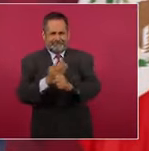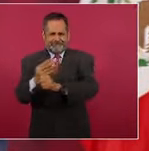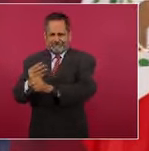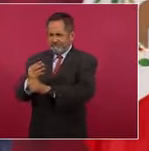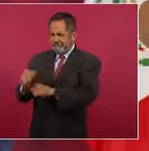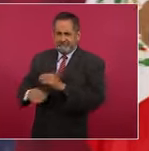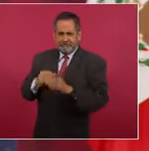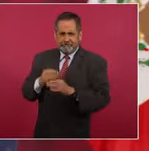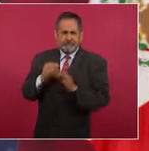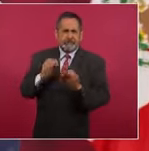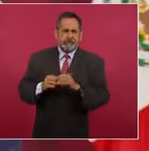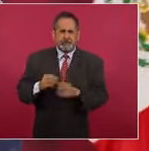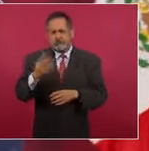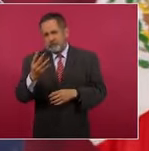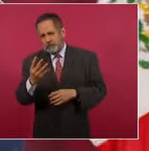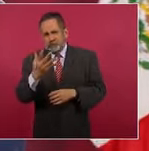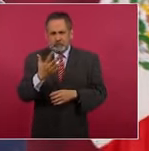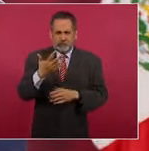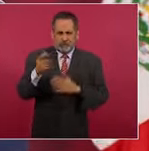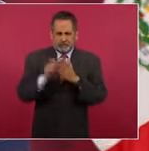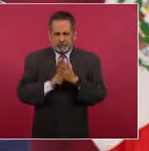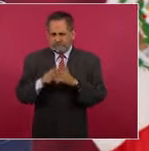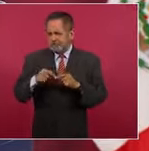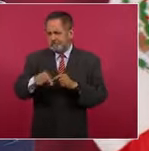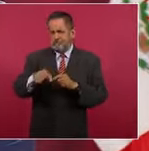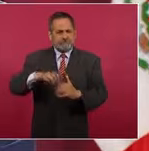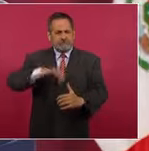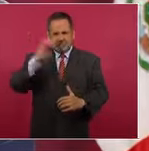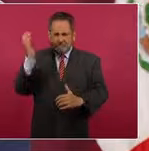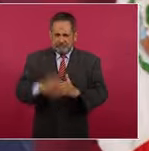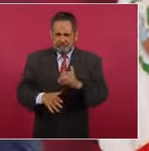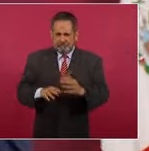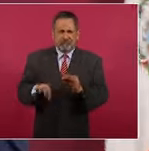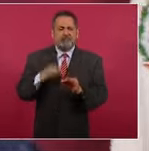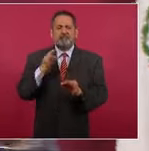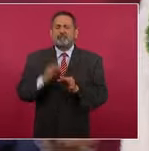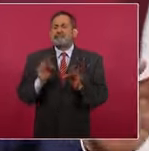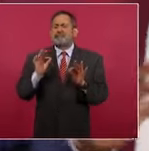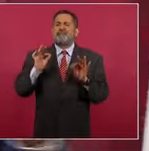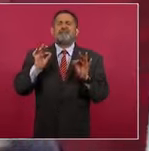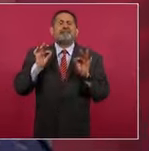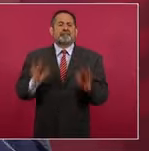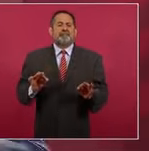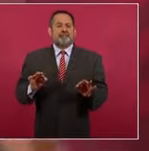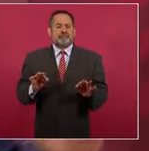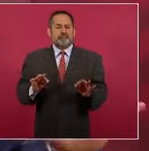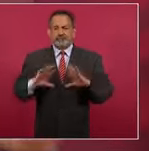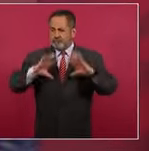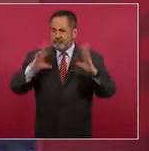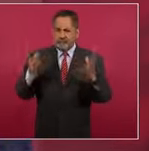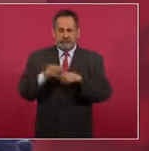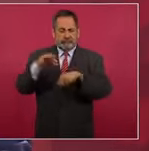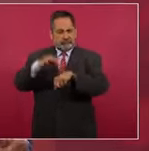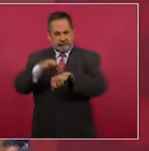en 4 o 5 meses más, ya vamos a poder decir, están todos los